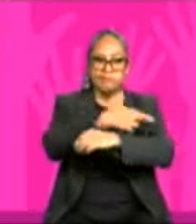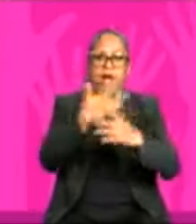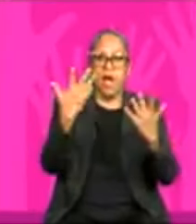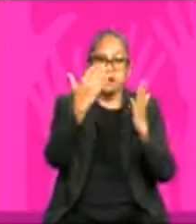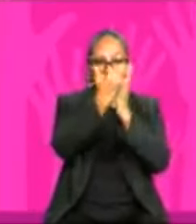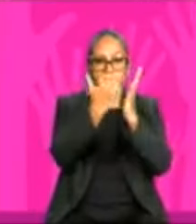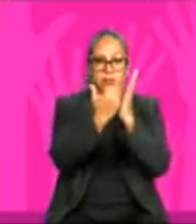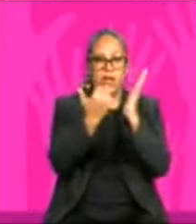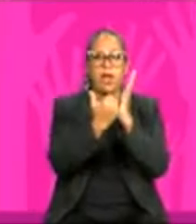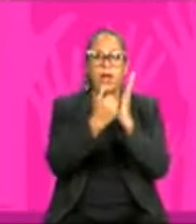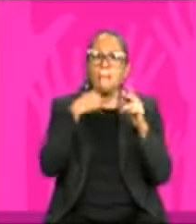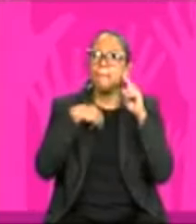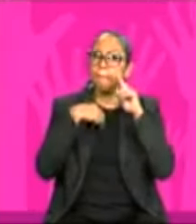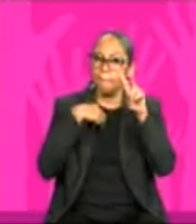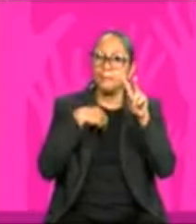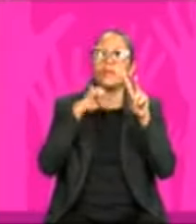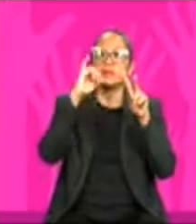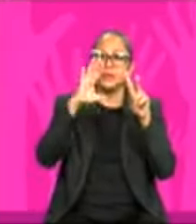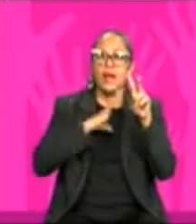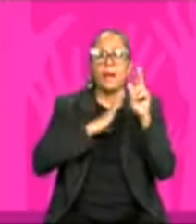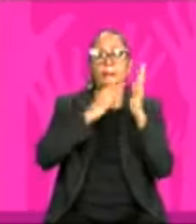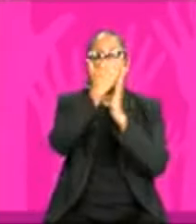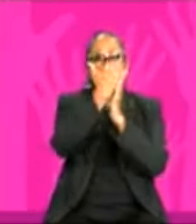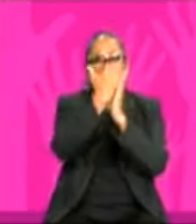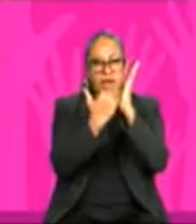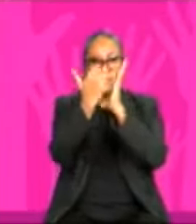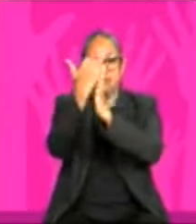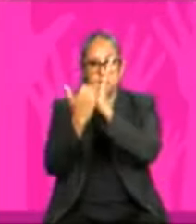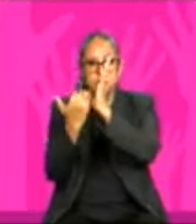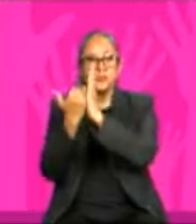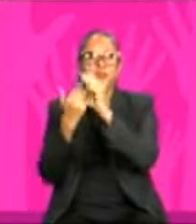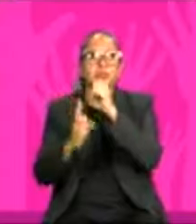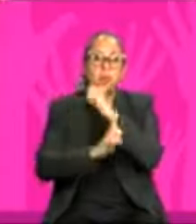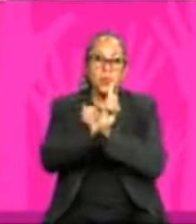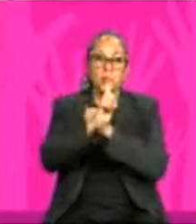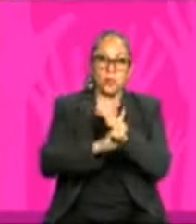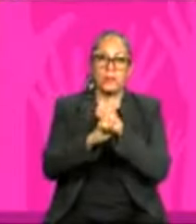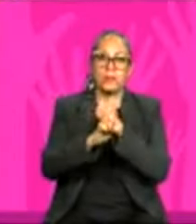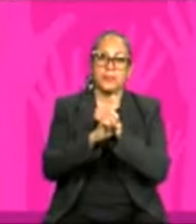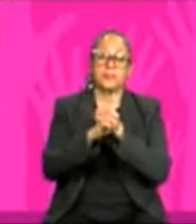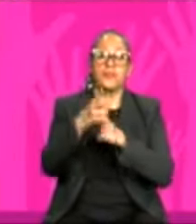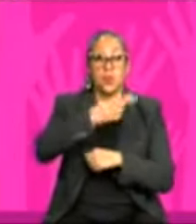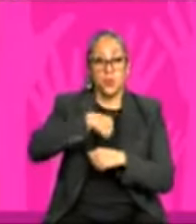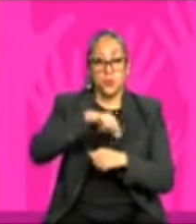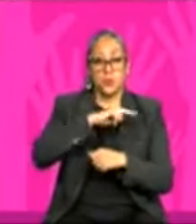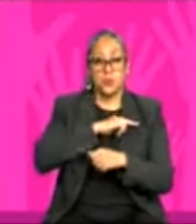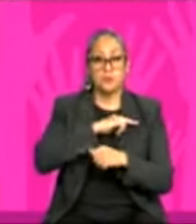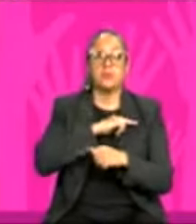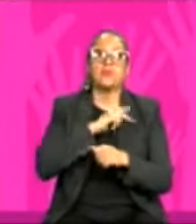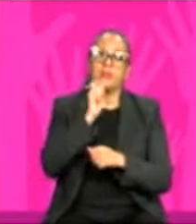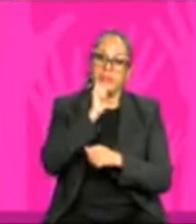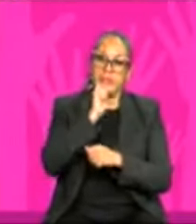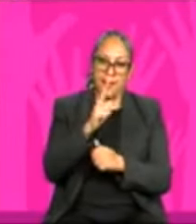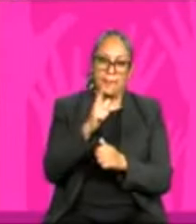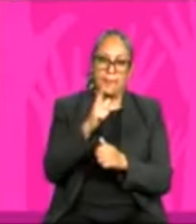hubo una disminución sustancial de los delitos de alto impacto. hemos estado, por